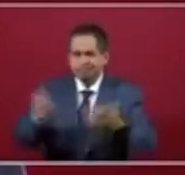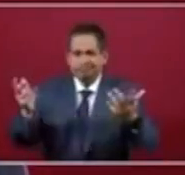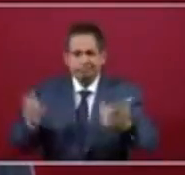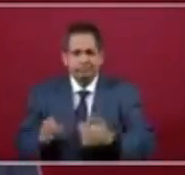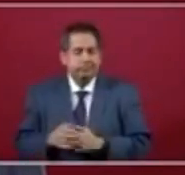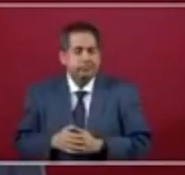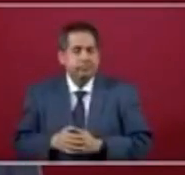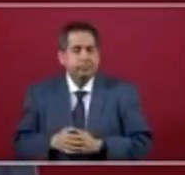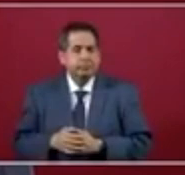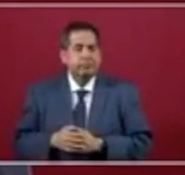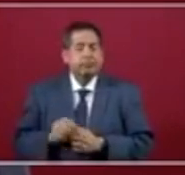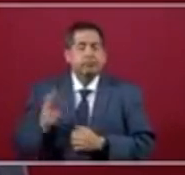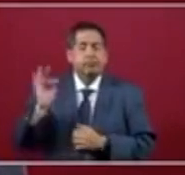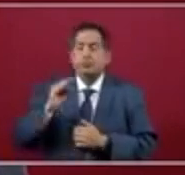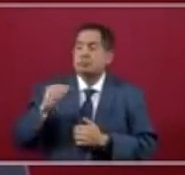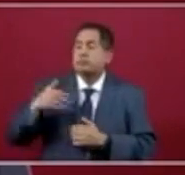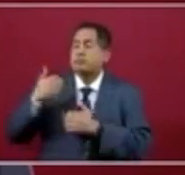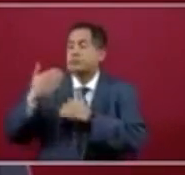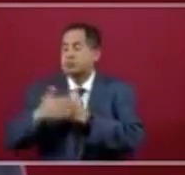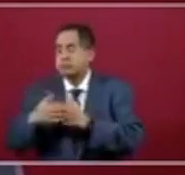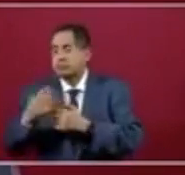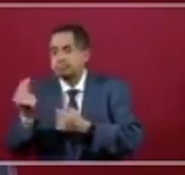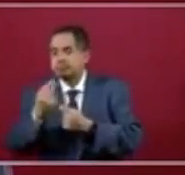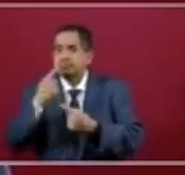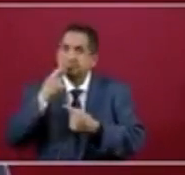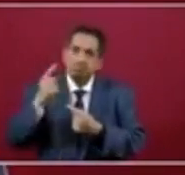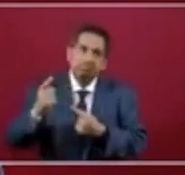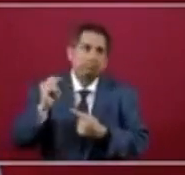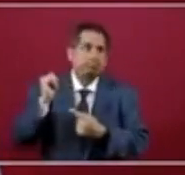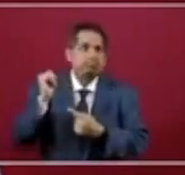si procede que